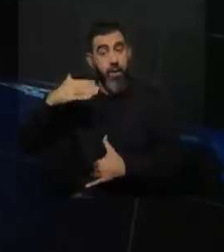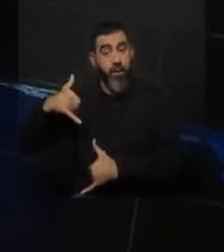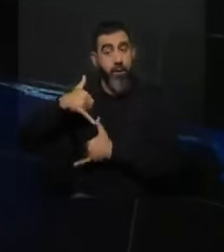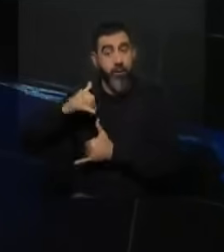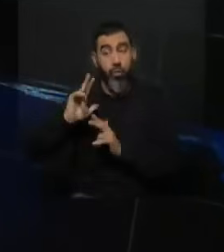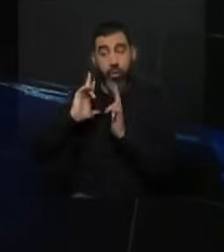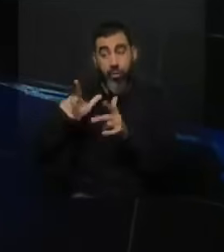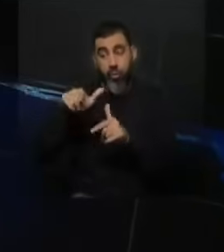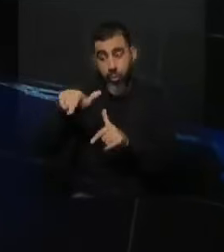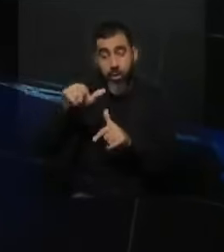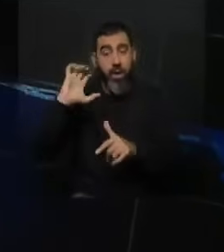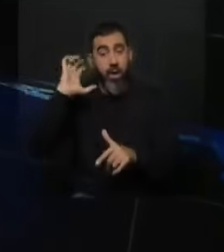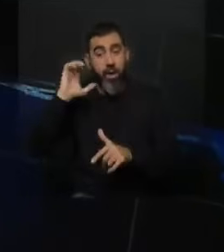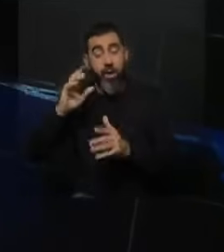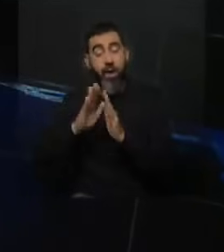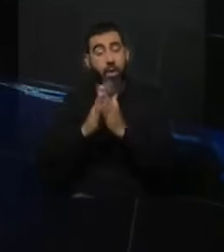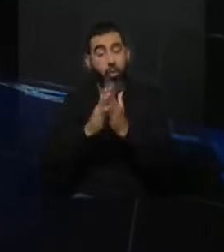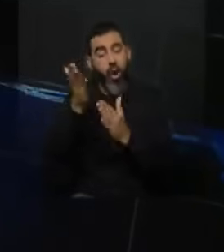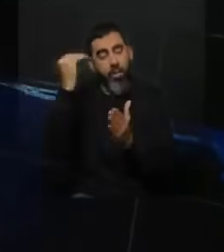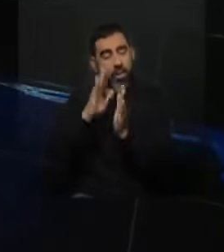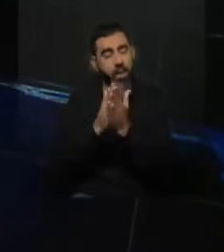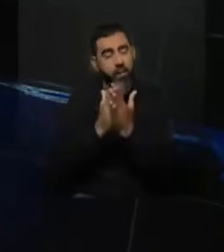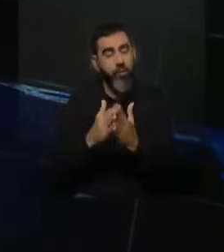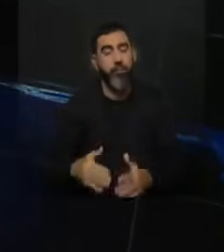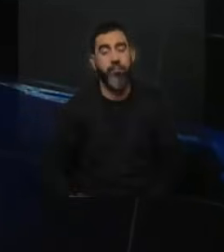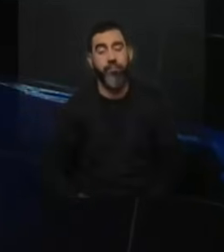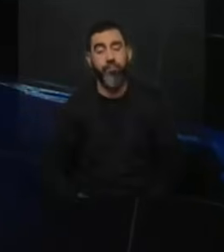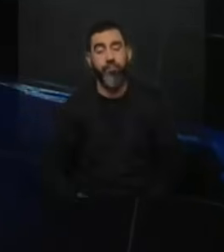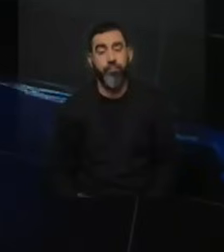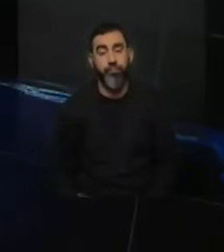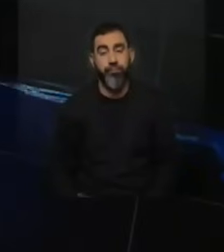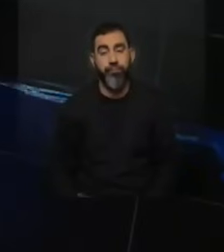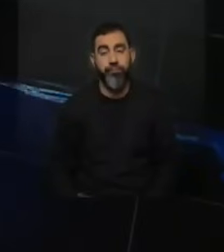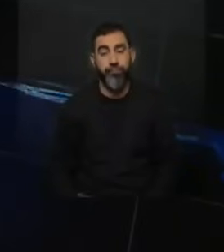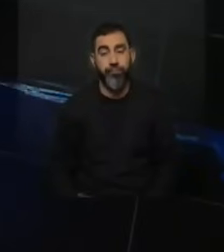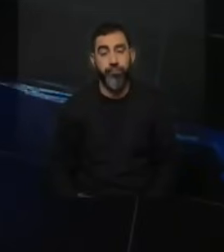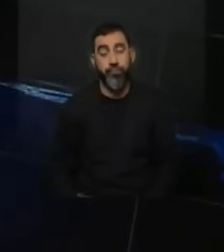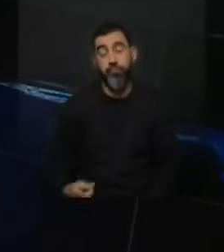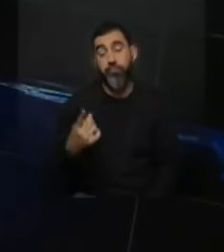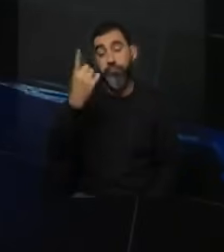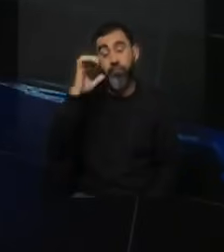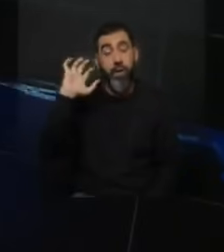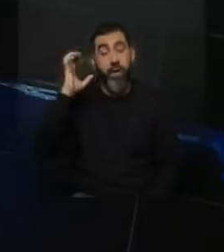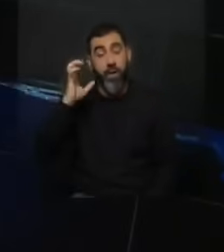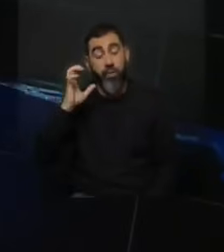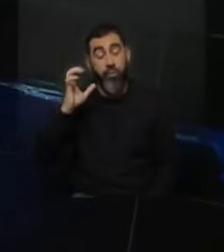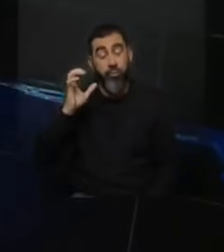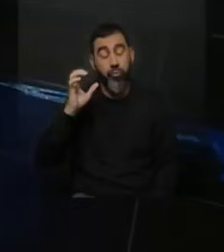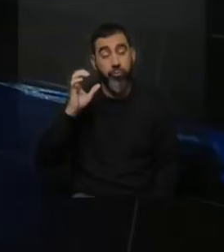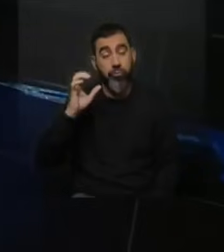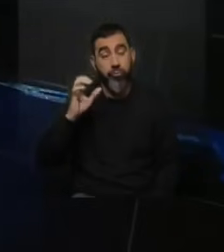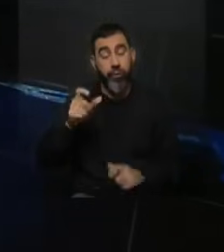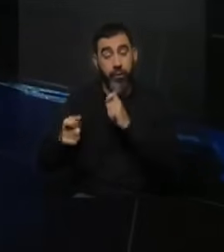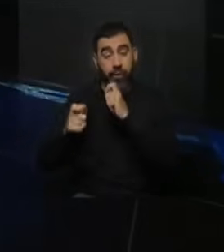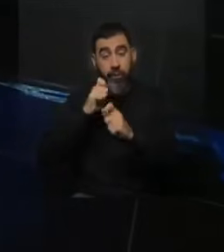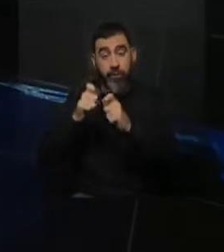él mismo lo declaró en el libro un comandante sin jefe de Fernando amado y ayer en radio Oriental en